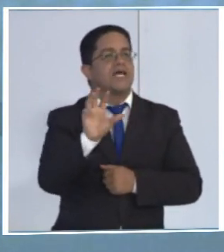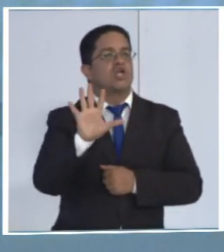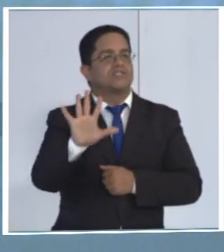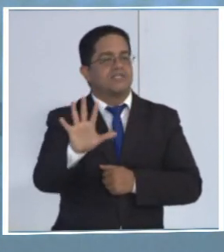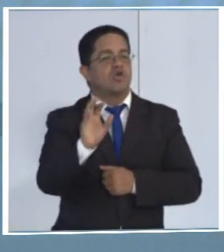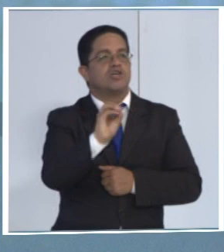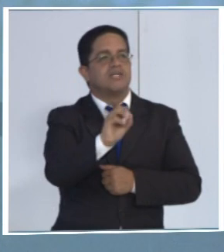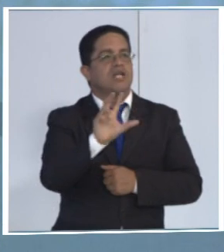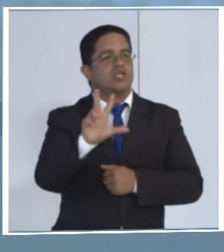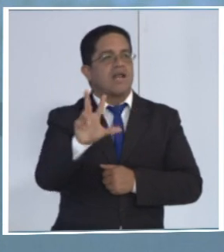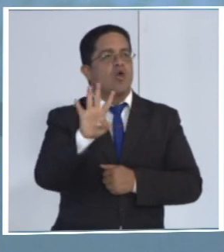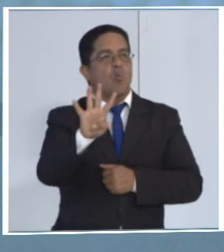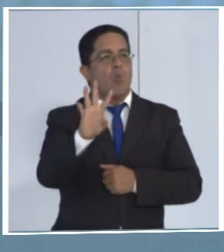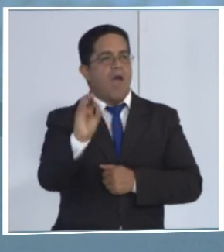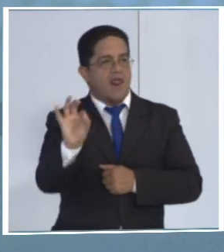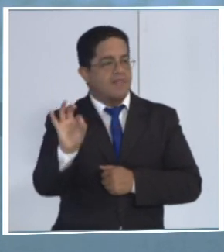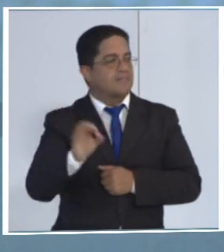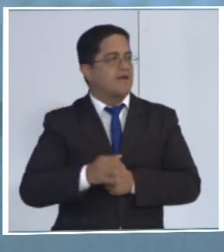0212-555-0340 y